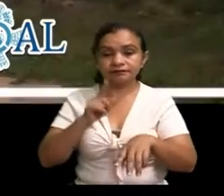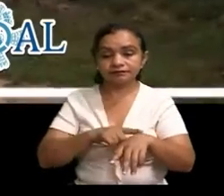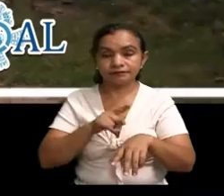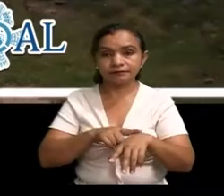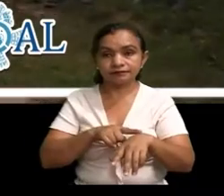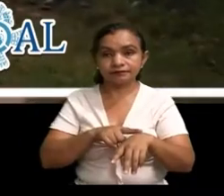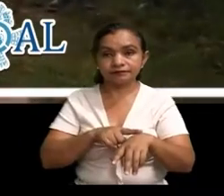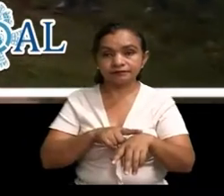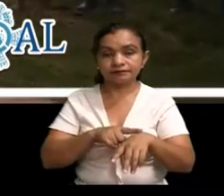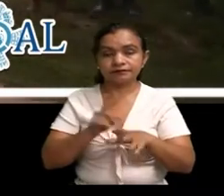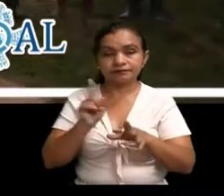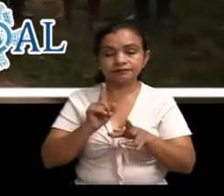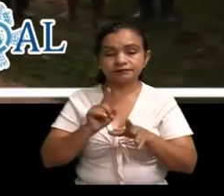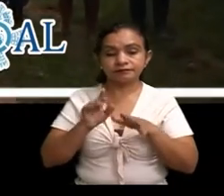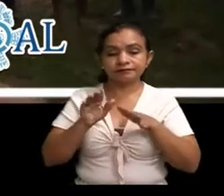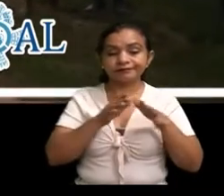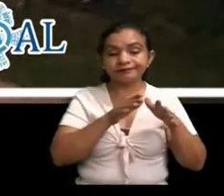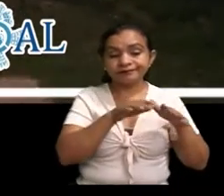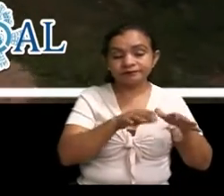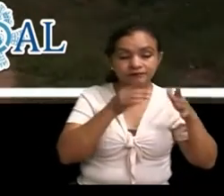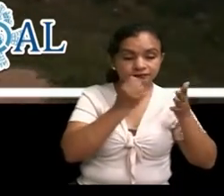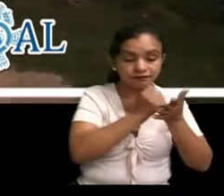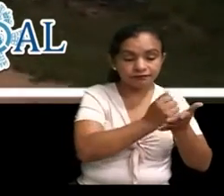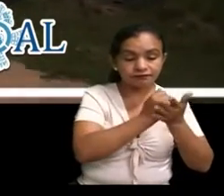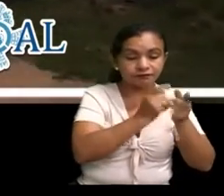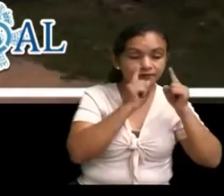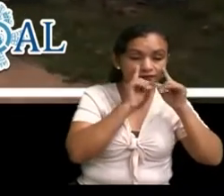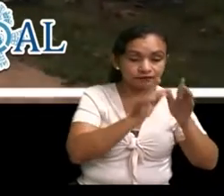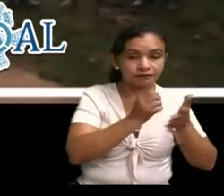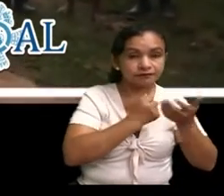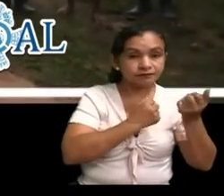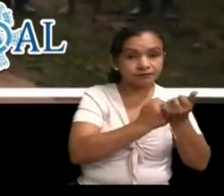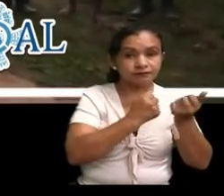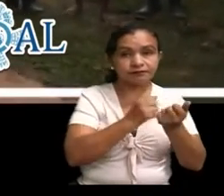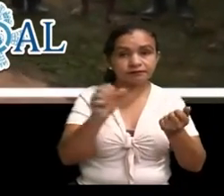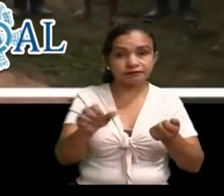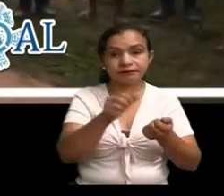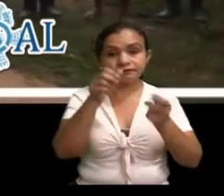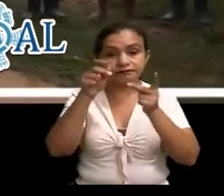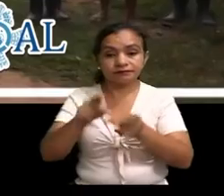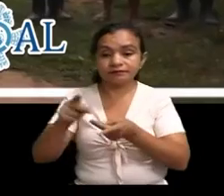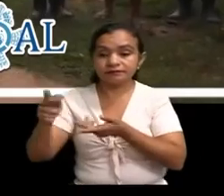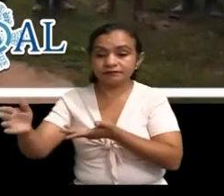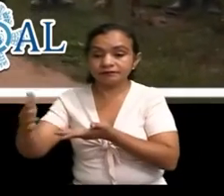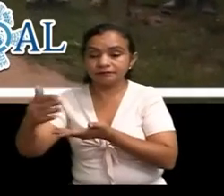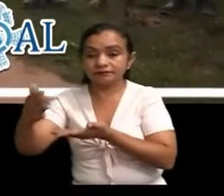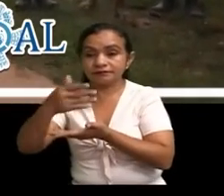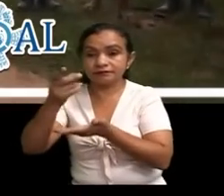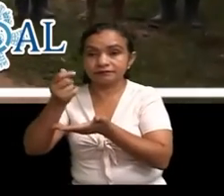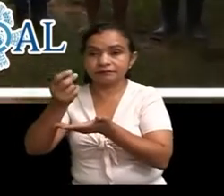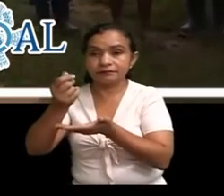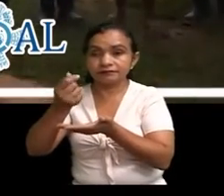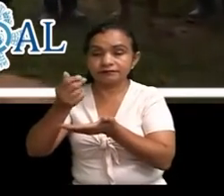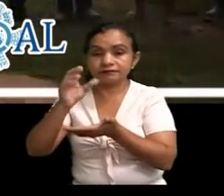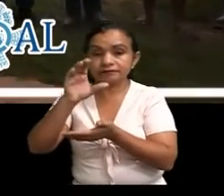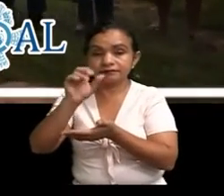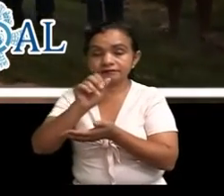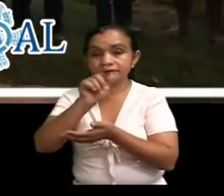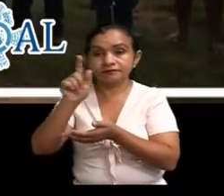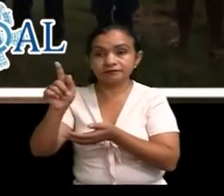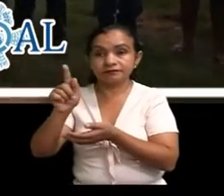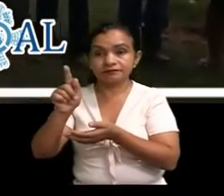tanto se determina ahí que le tienen que dar una ayuda. Pero hay alguien que también administra, porque se recoge en un CAPS